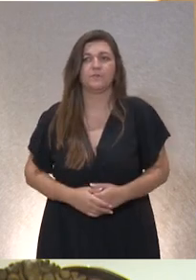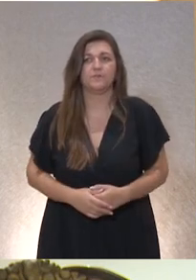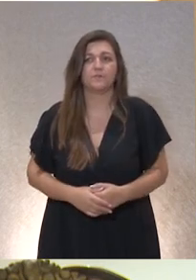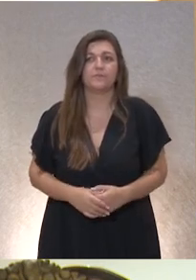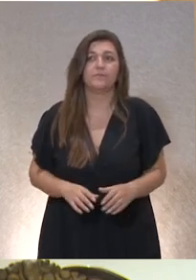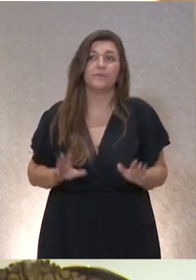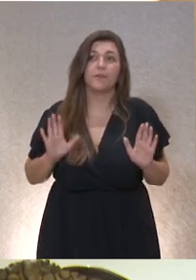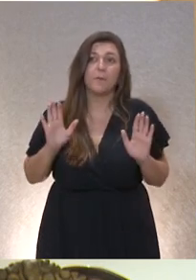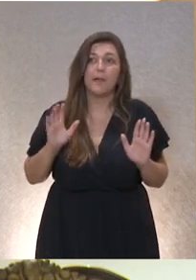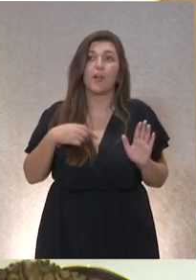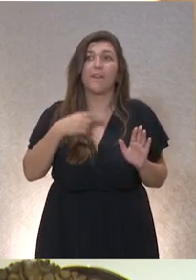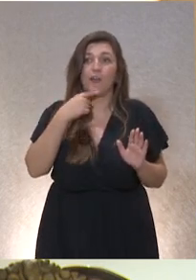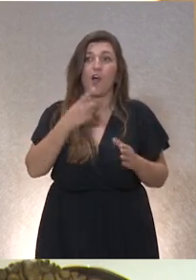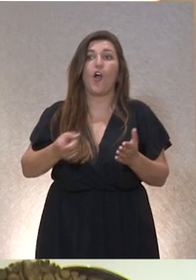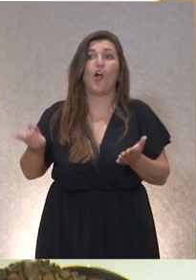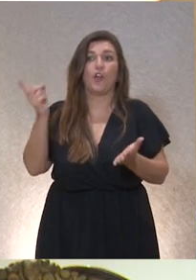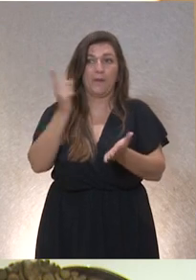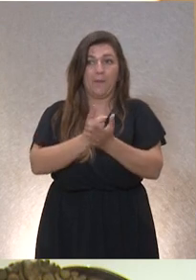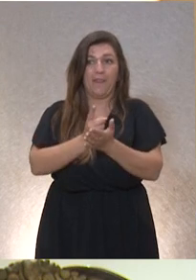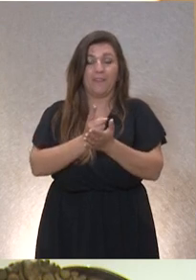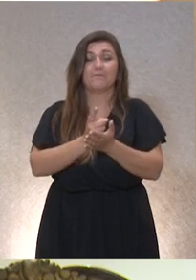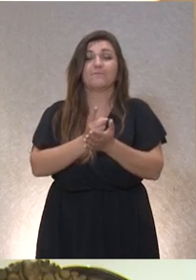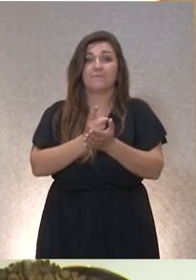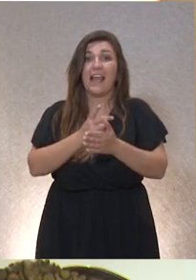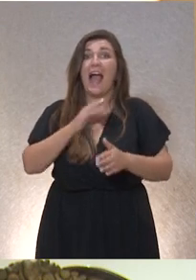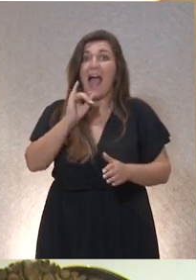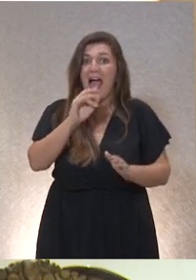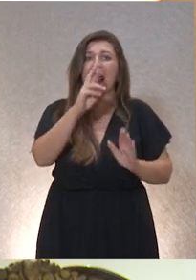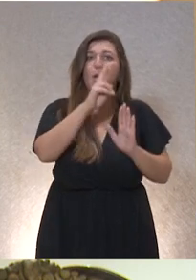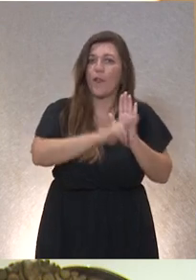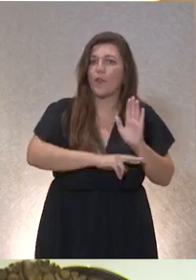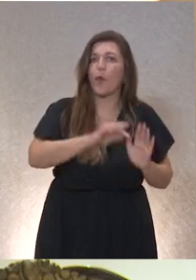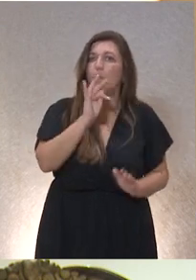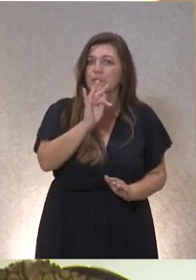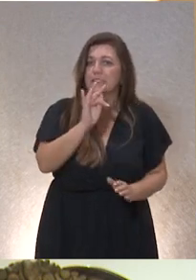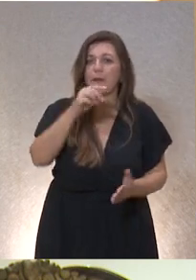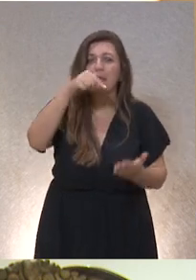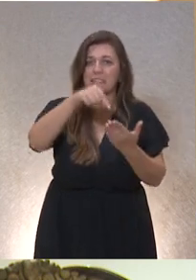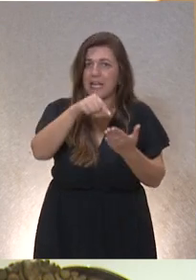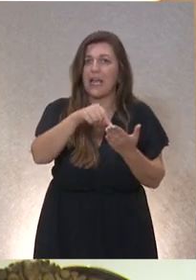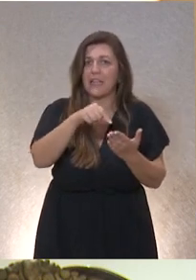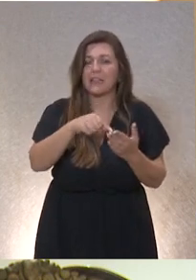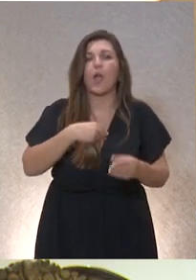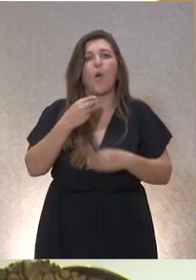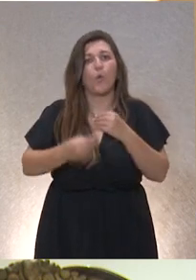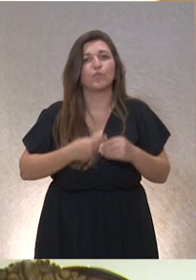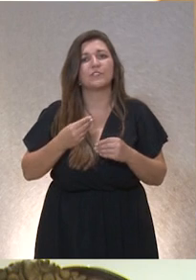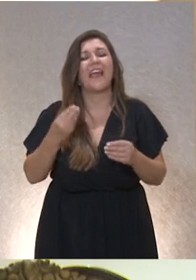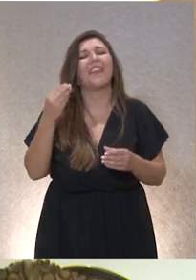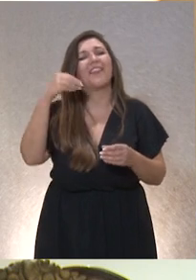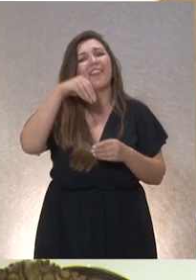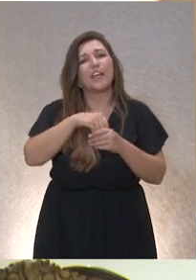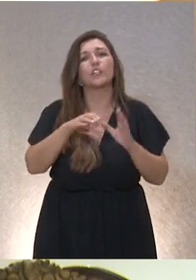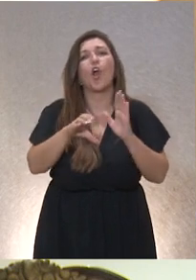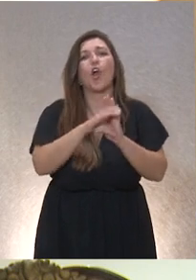recelo además existe regulación positiva exigente que se materializa en el código penal que tiene